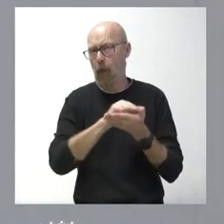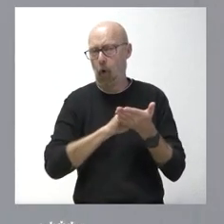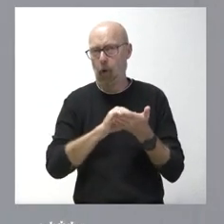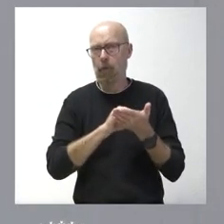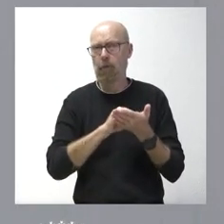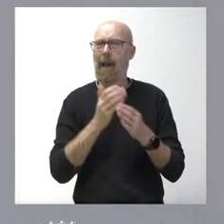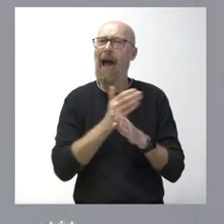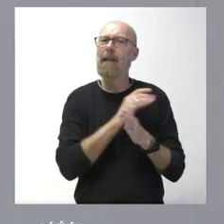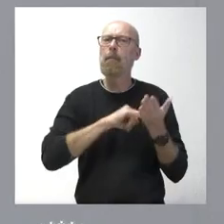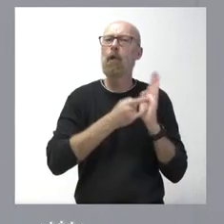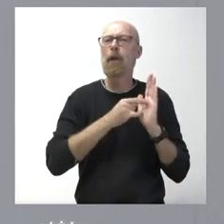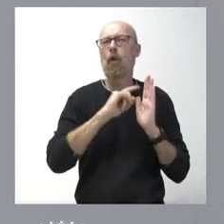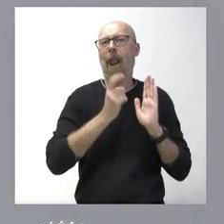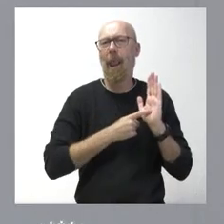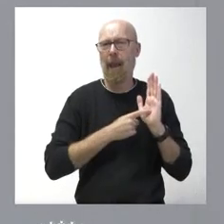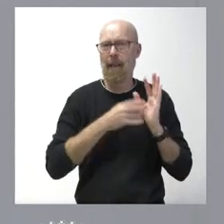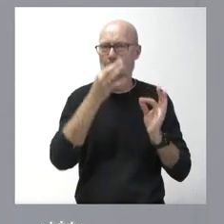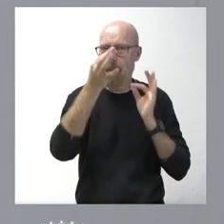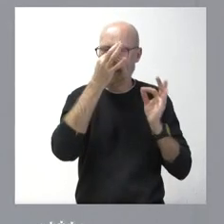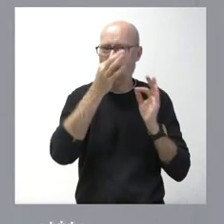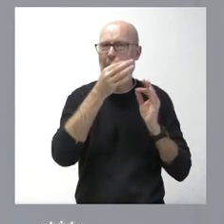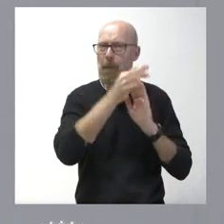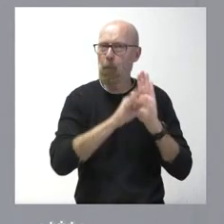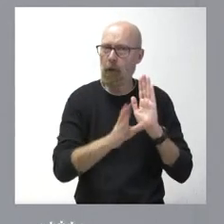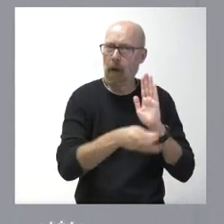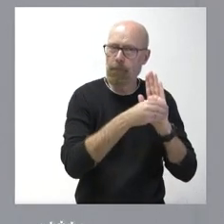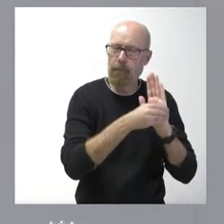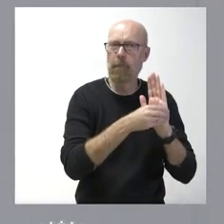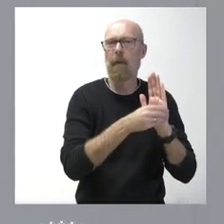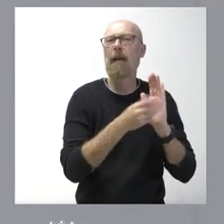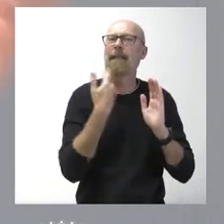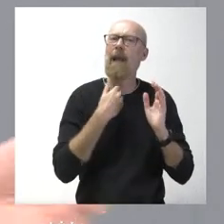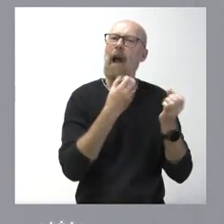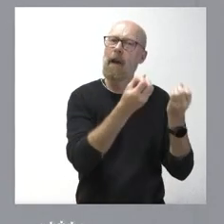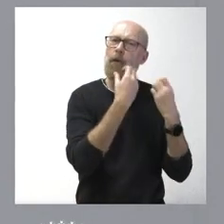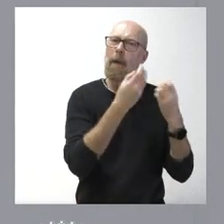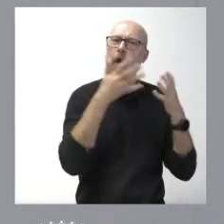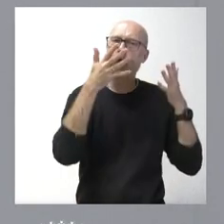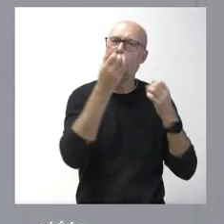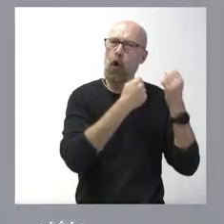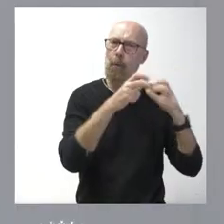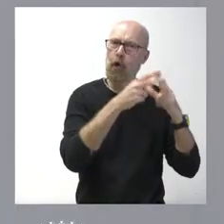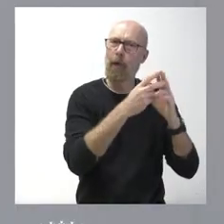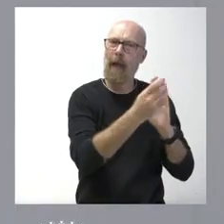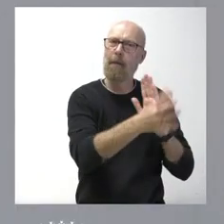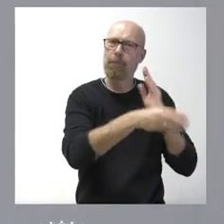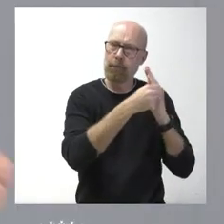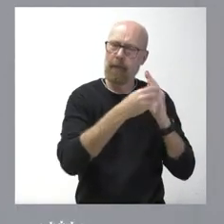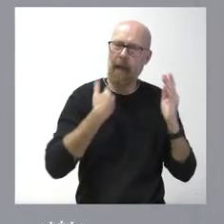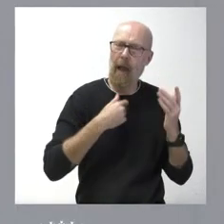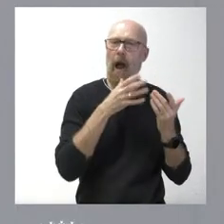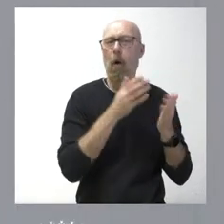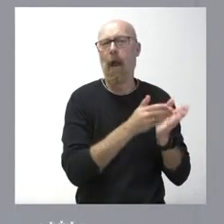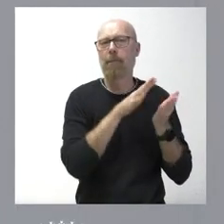anteproyecto de ley de medidas que acompaña el presupuesto que ya ha sido informado por el consejo económico y social que está hoy a informe del Consejo consultivo Y tenemos